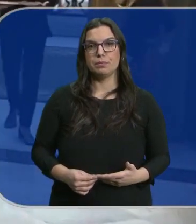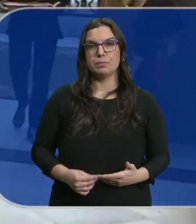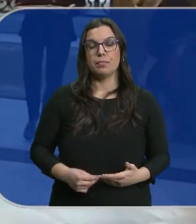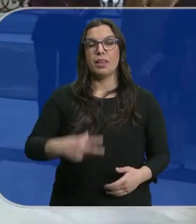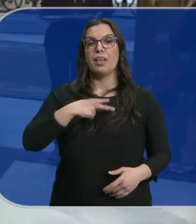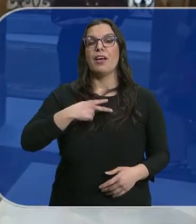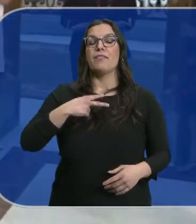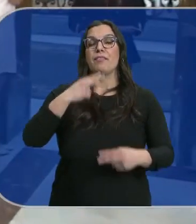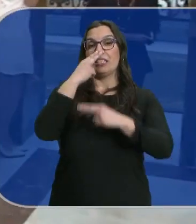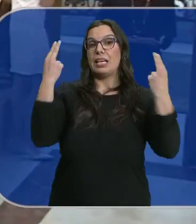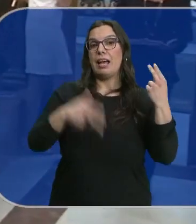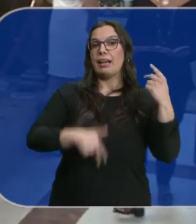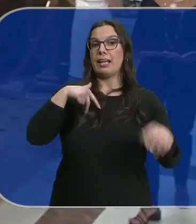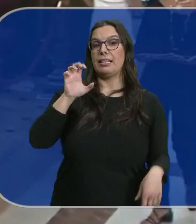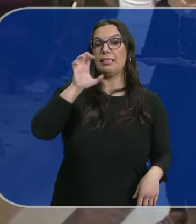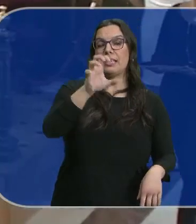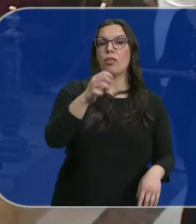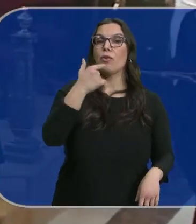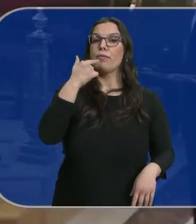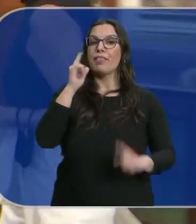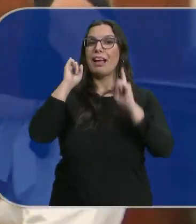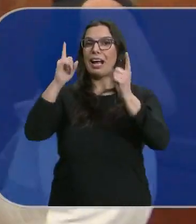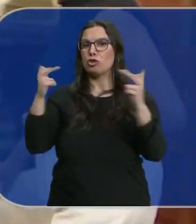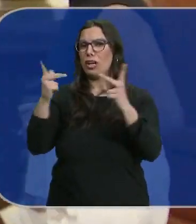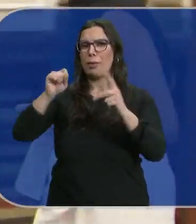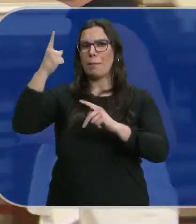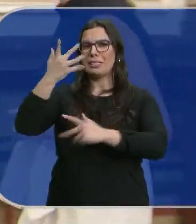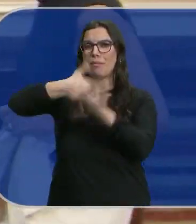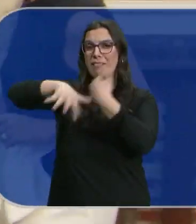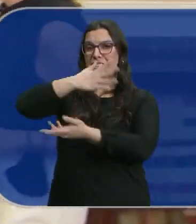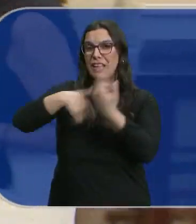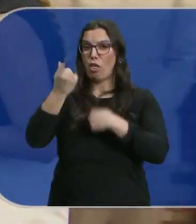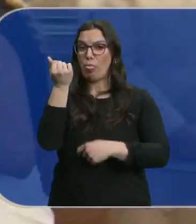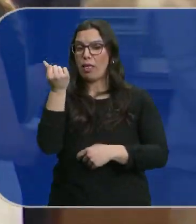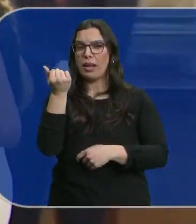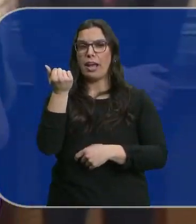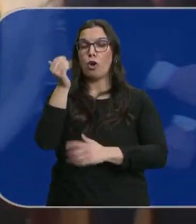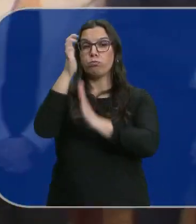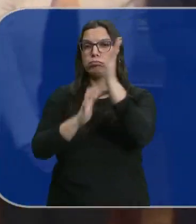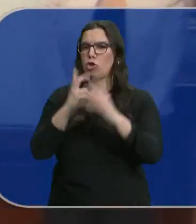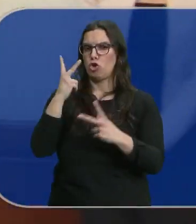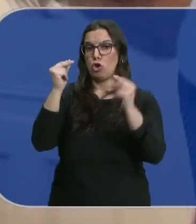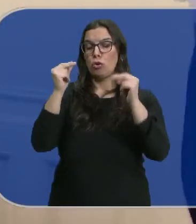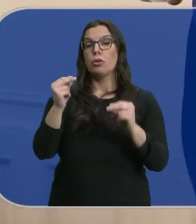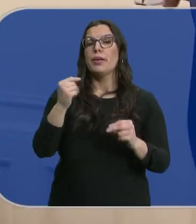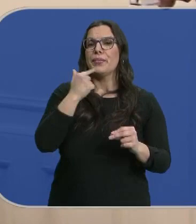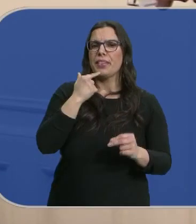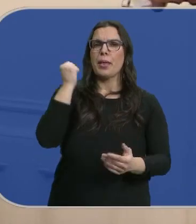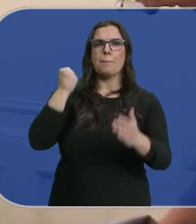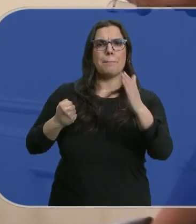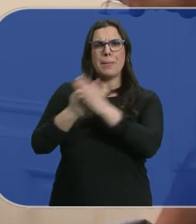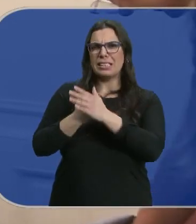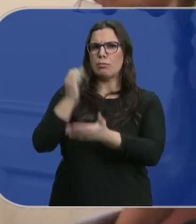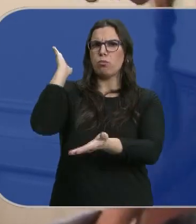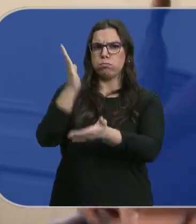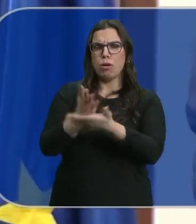La Fiscalía General del Estado rechaza rebajar la condena a los casos más graves de malversación y defiende imponer la pena máxima aunque no haya